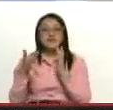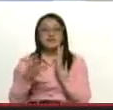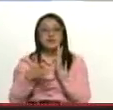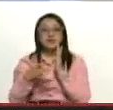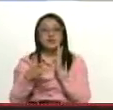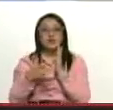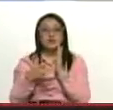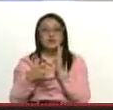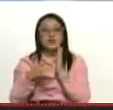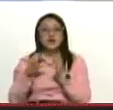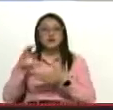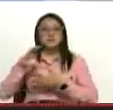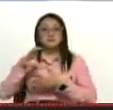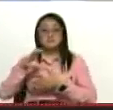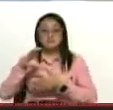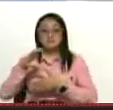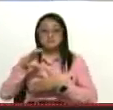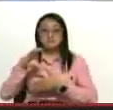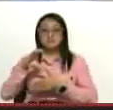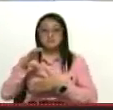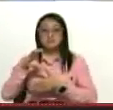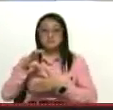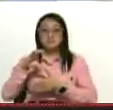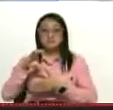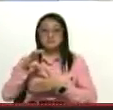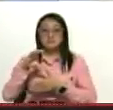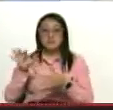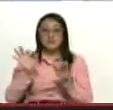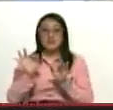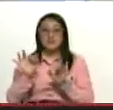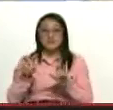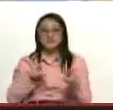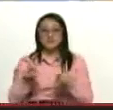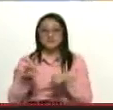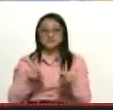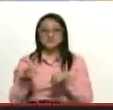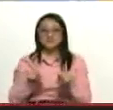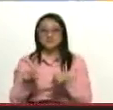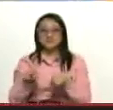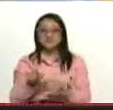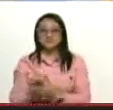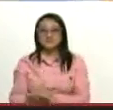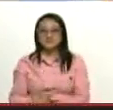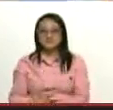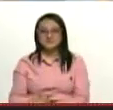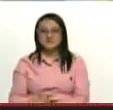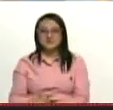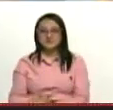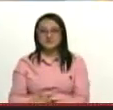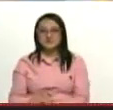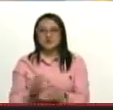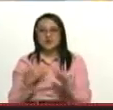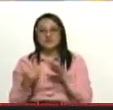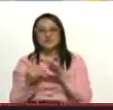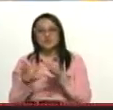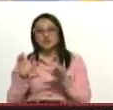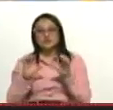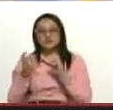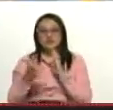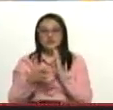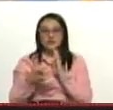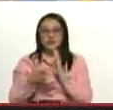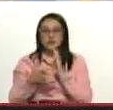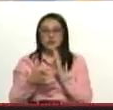tecnología de la celac que será un mecanismo de coordinación para los institutos de ciencia y